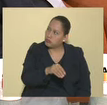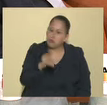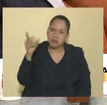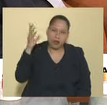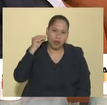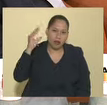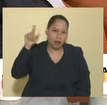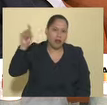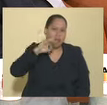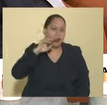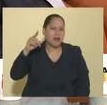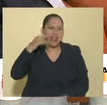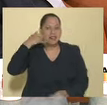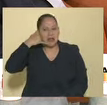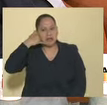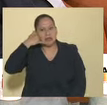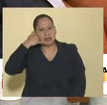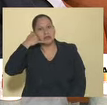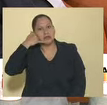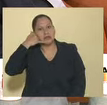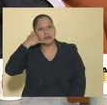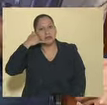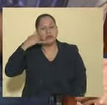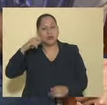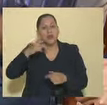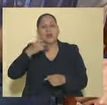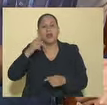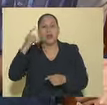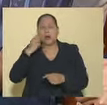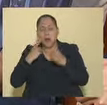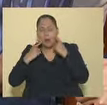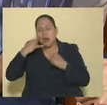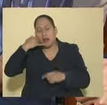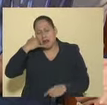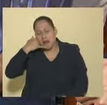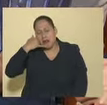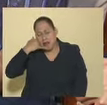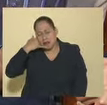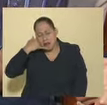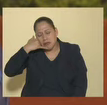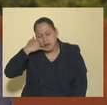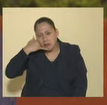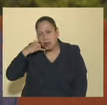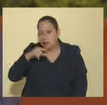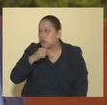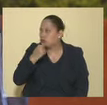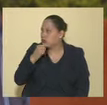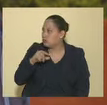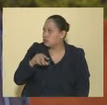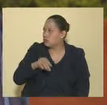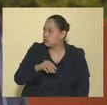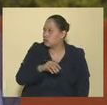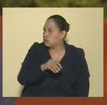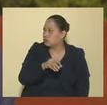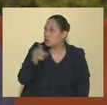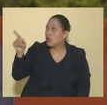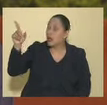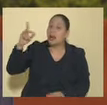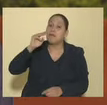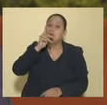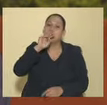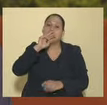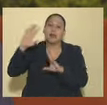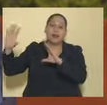que la mamá está diciendo. Está oyendo sus frecuencias, sus llantos, su todo, ¿sí me explico? Sí. Entonces le está transmitiendo. Entiendo al